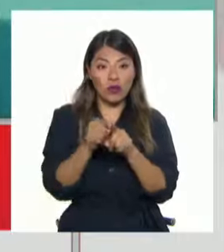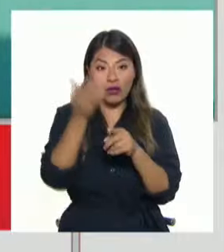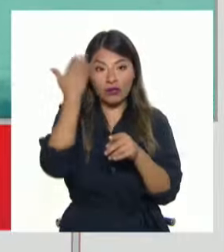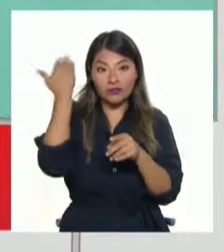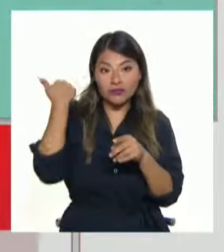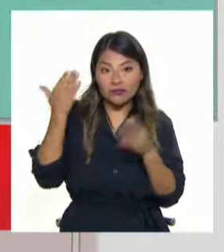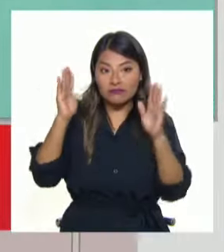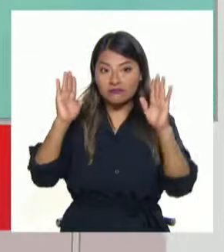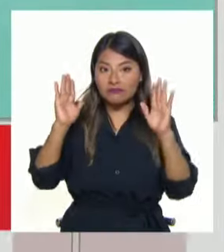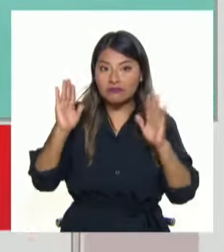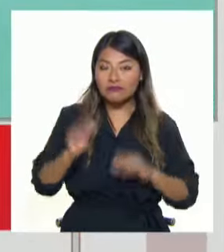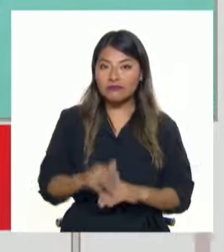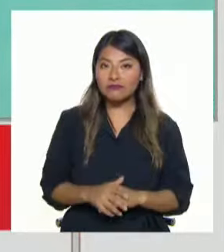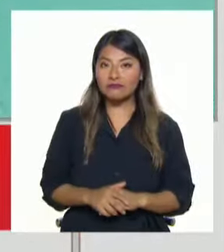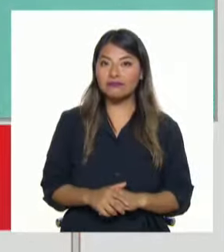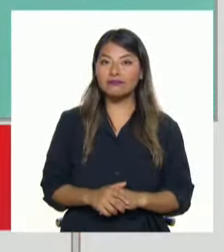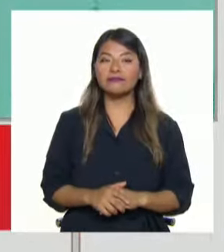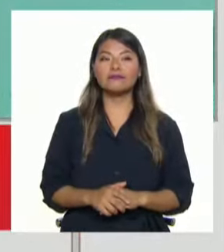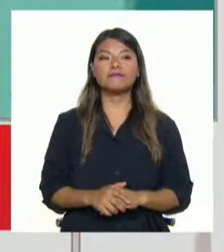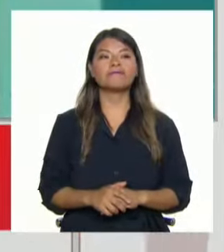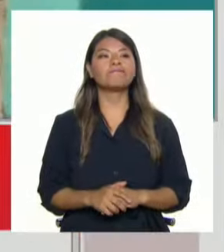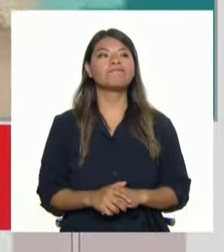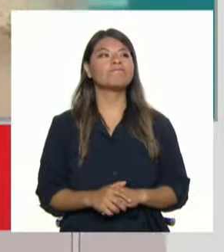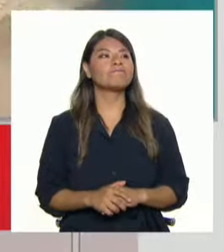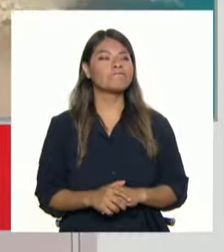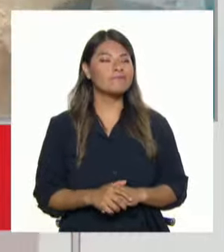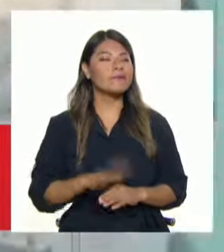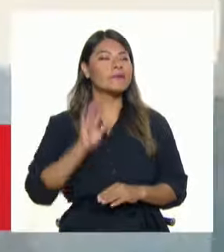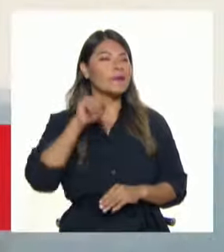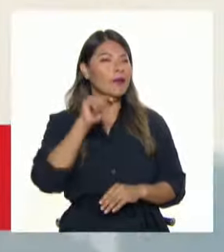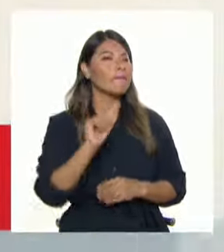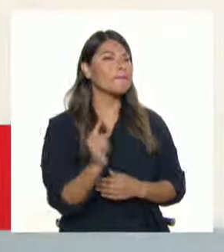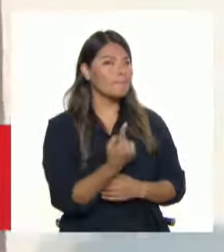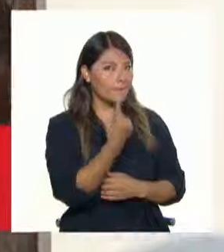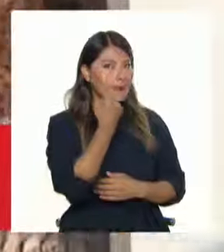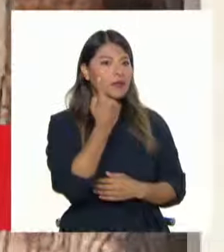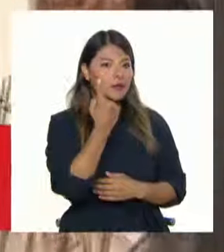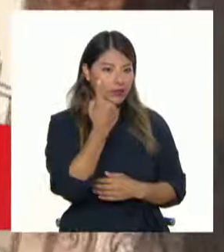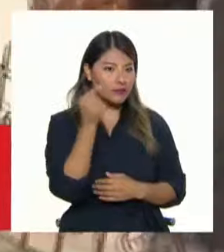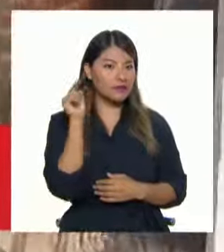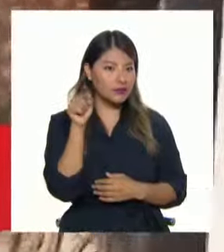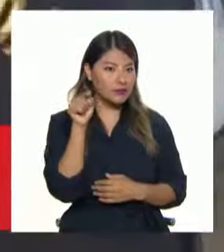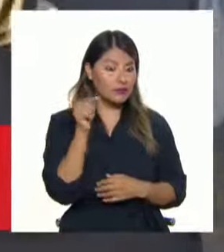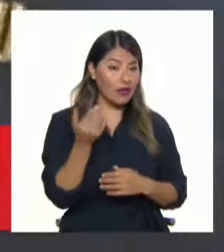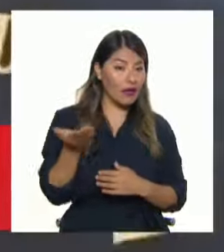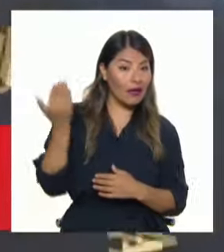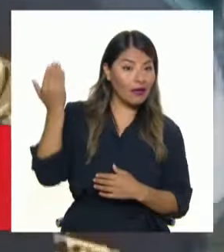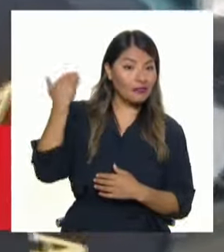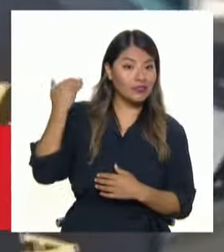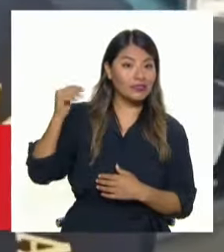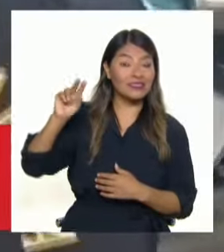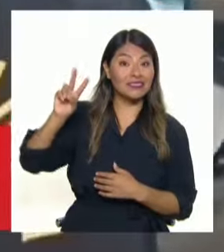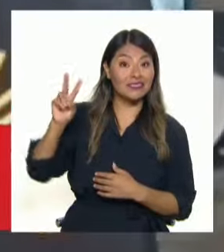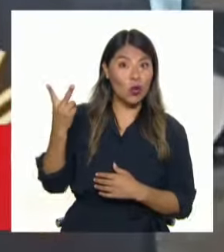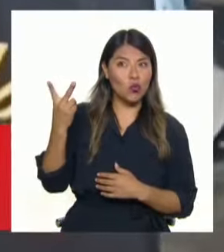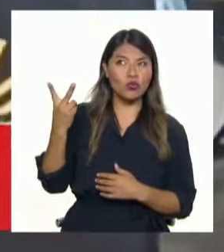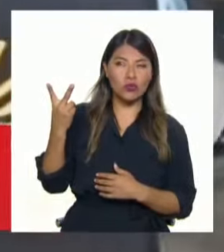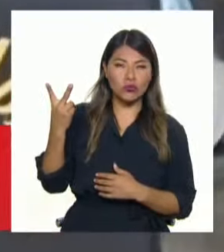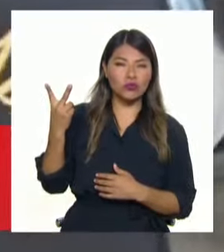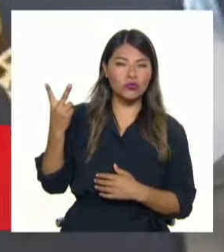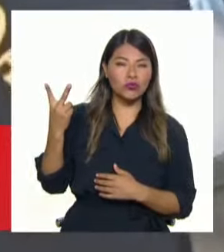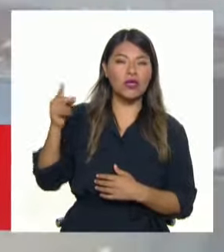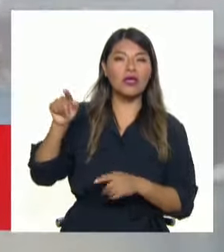algo similar? En realidad, esta es la primera vez del gobernador, pero el segundo atentado, porque primera vez fue para